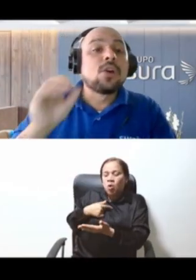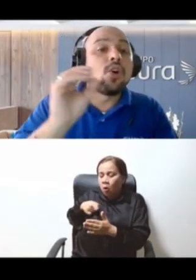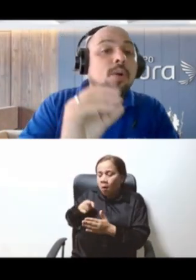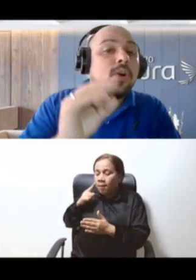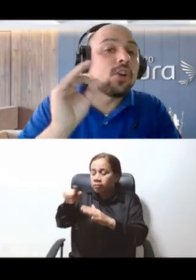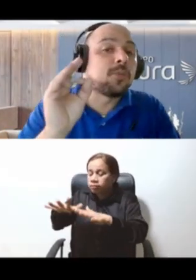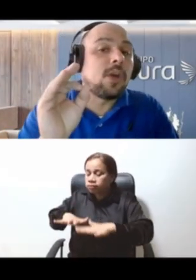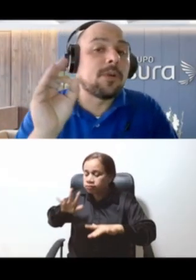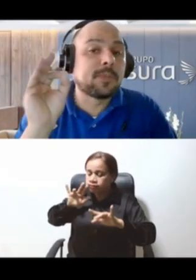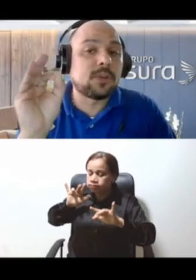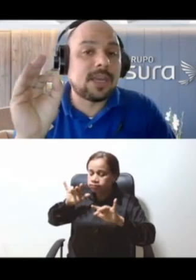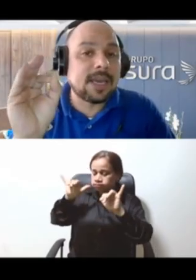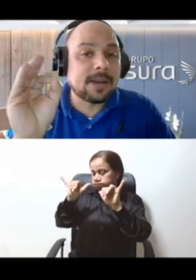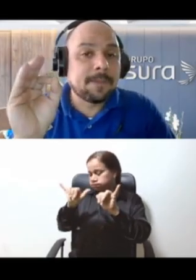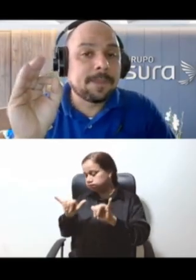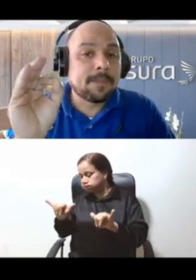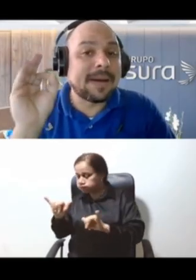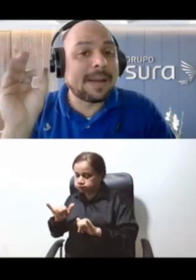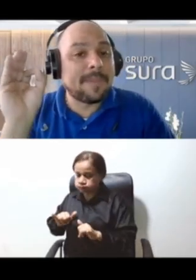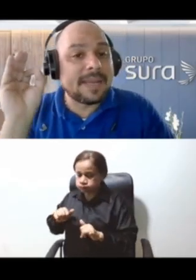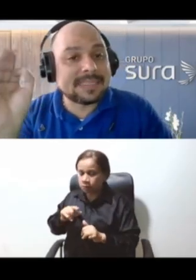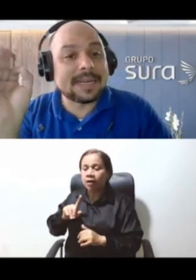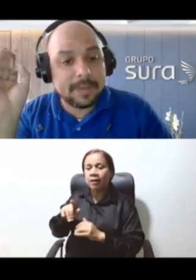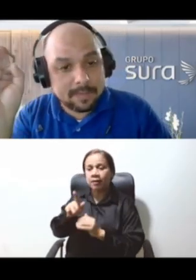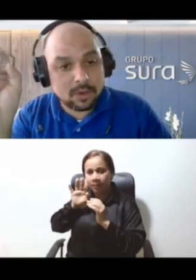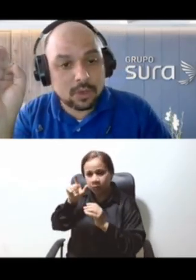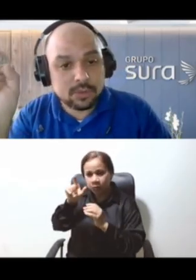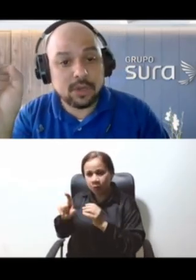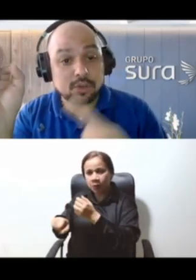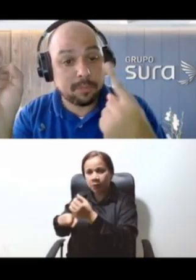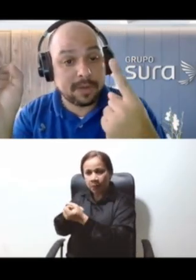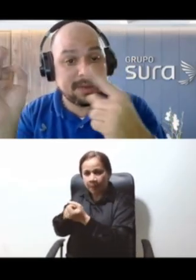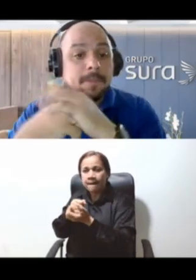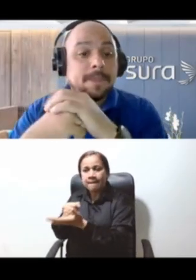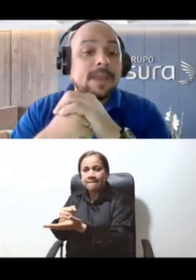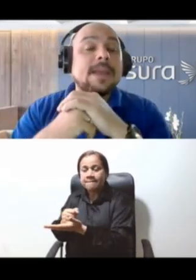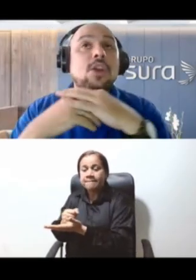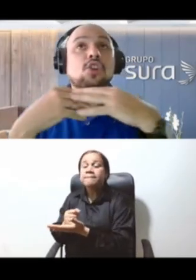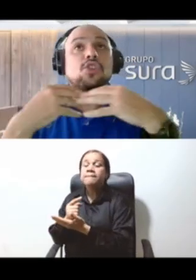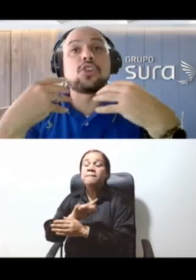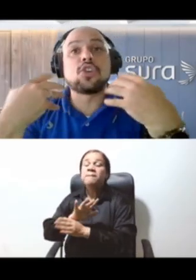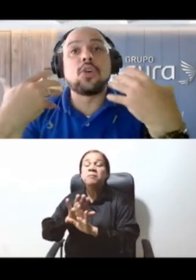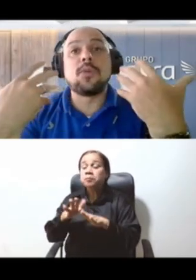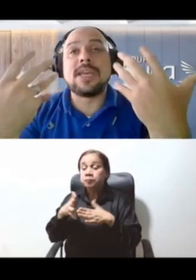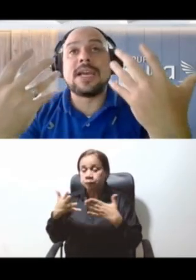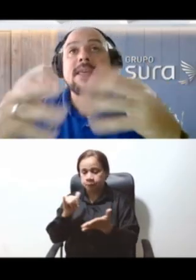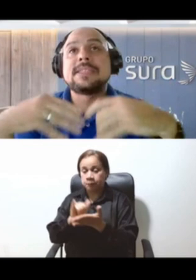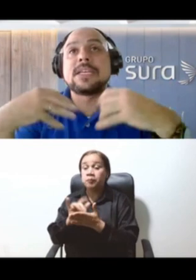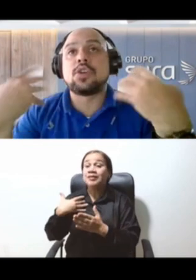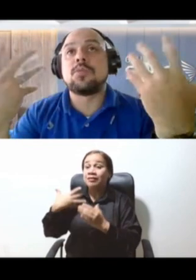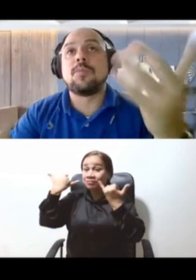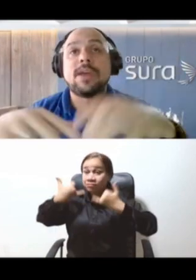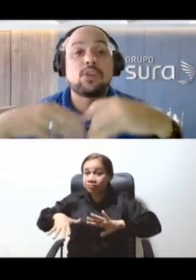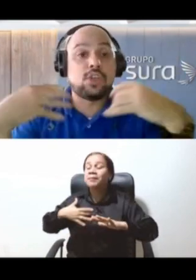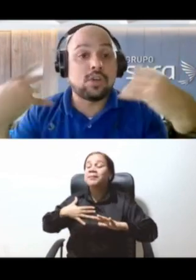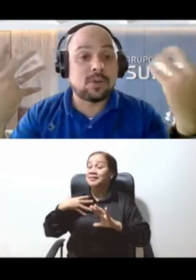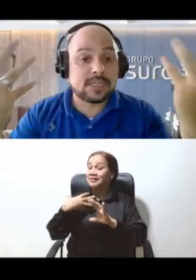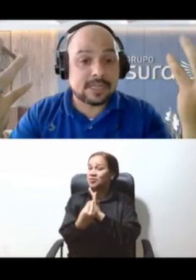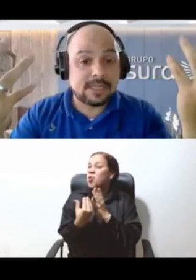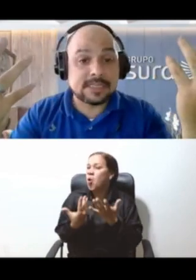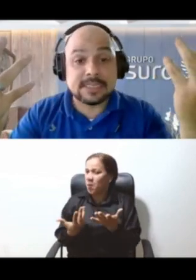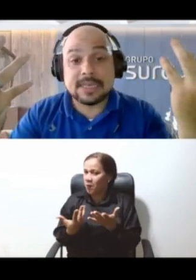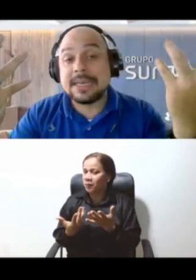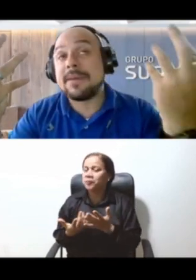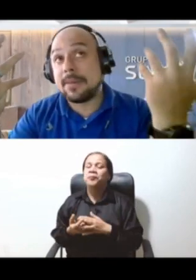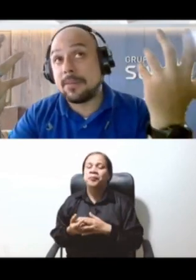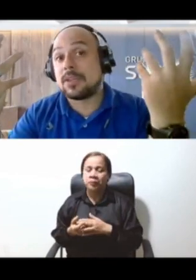Ojo, ¿cómo nos podemos proteger para prestar primeros auxilios? Primero, nosotros como brigadistas, como bomberos y